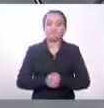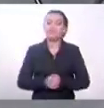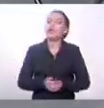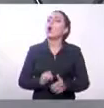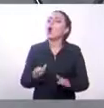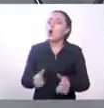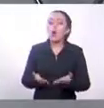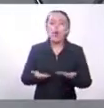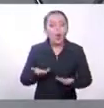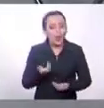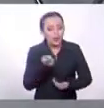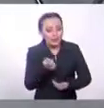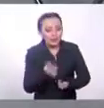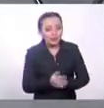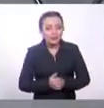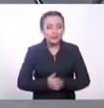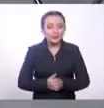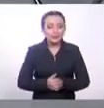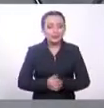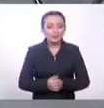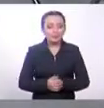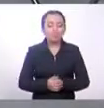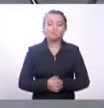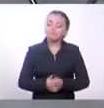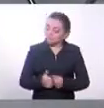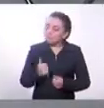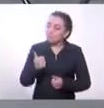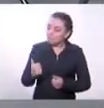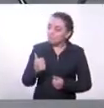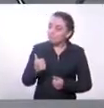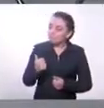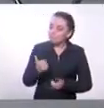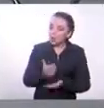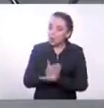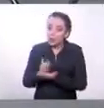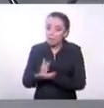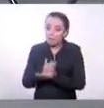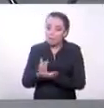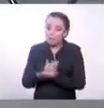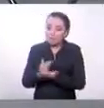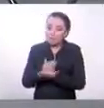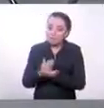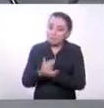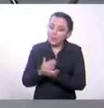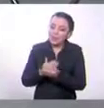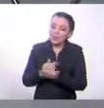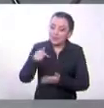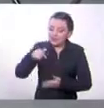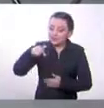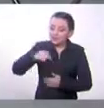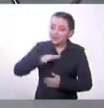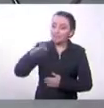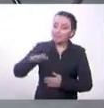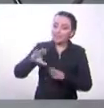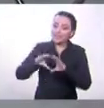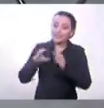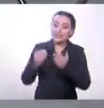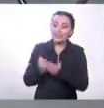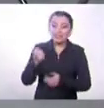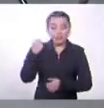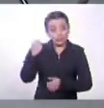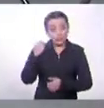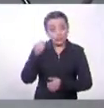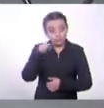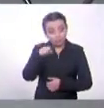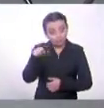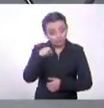va? Muy bien, aquí compartiendo otra vez contigo, Luis, este espacio que es muy importante para los niños y las niñas en casa, para que